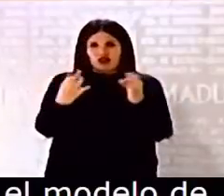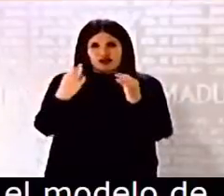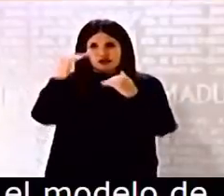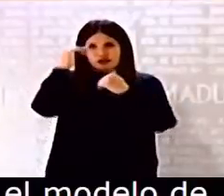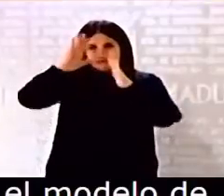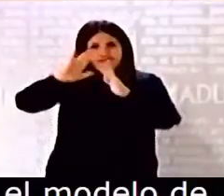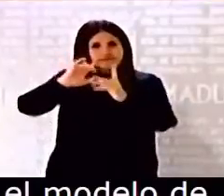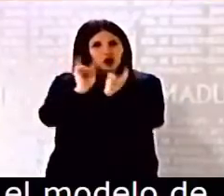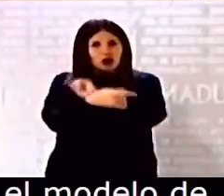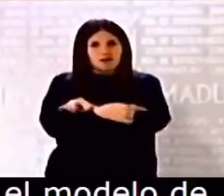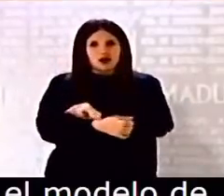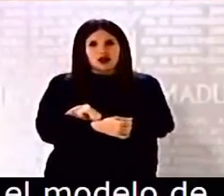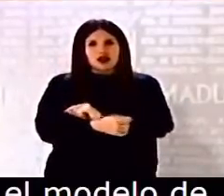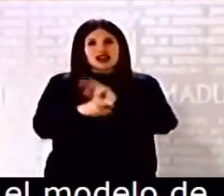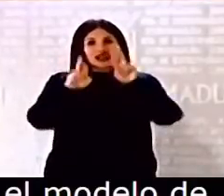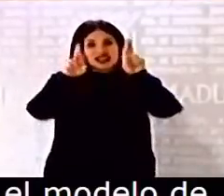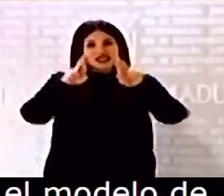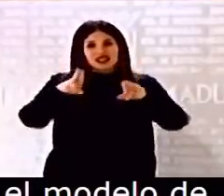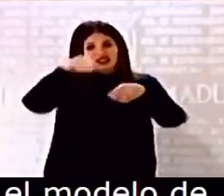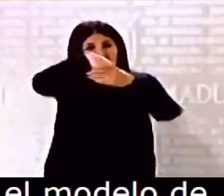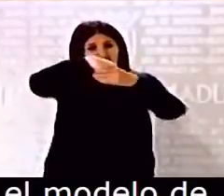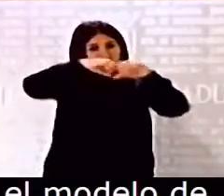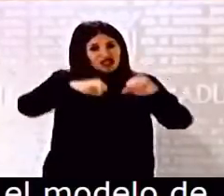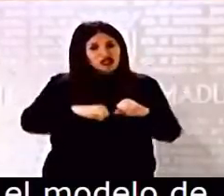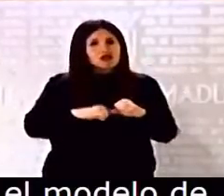con menos institucionalizaciones,